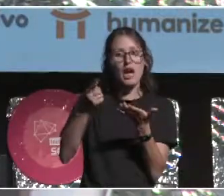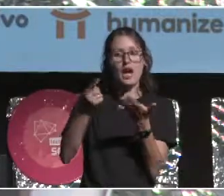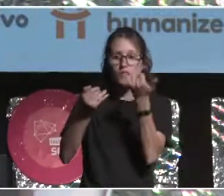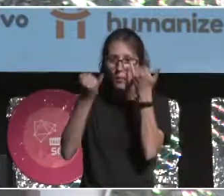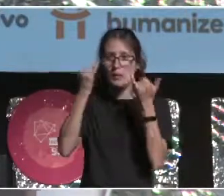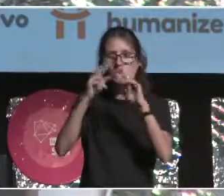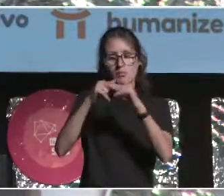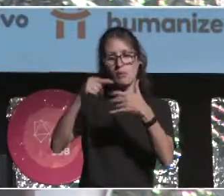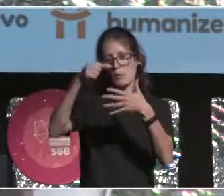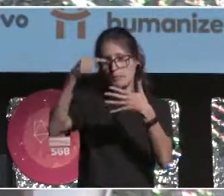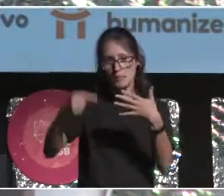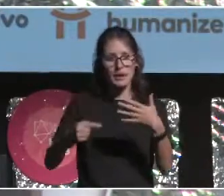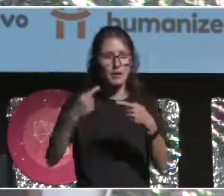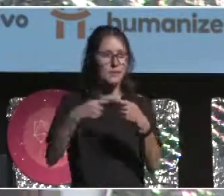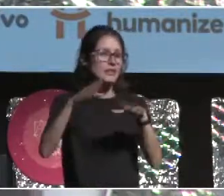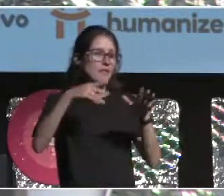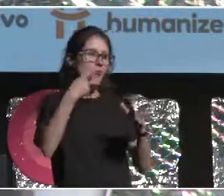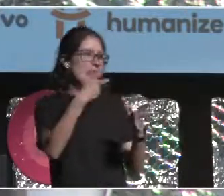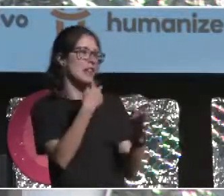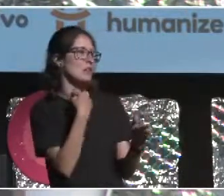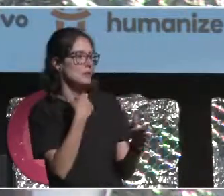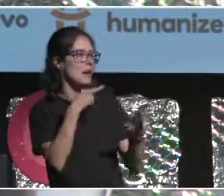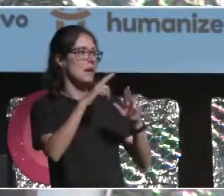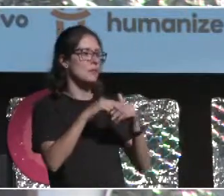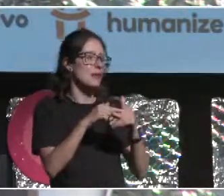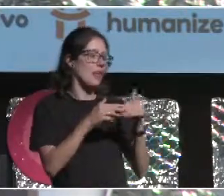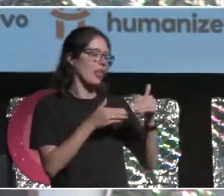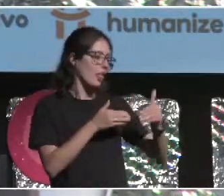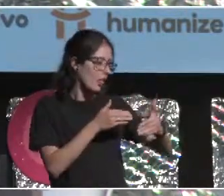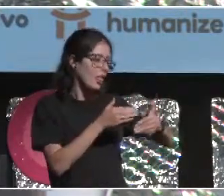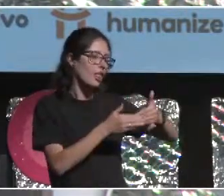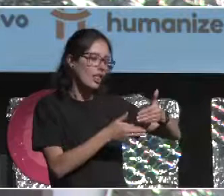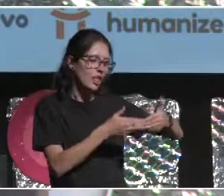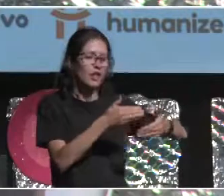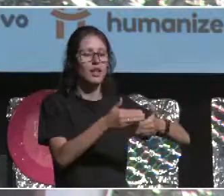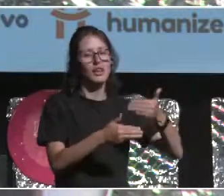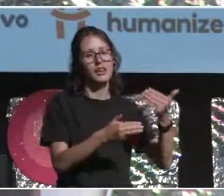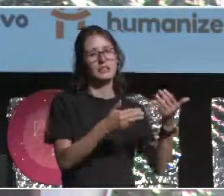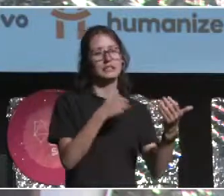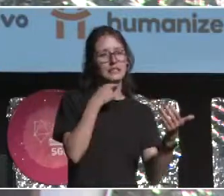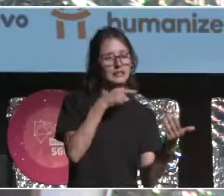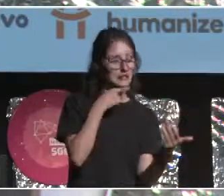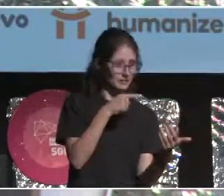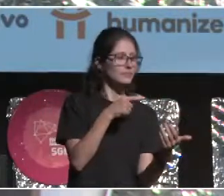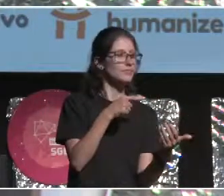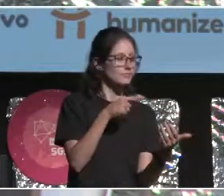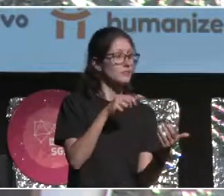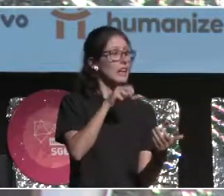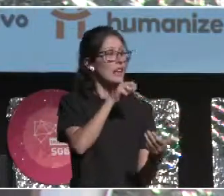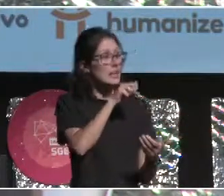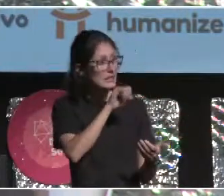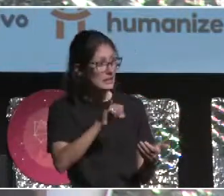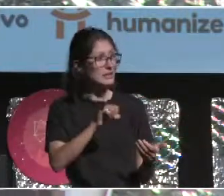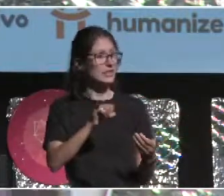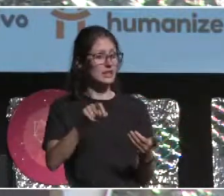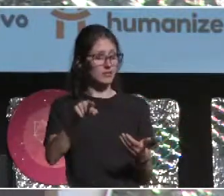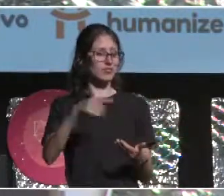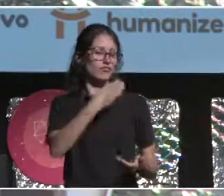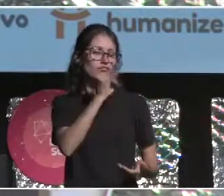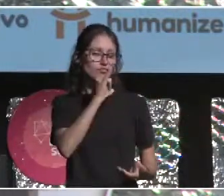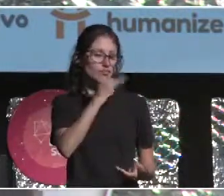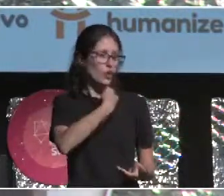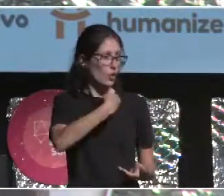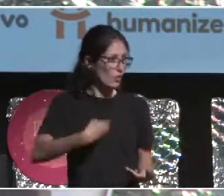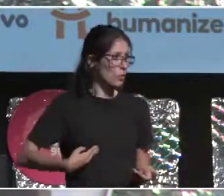no está disponible o no la puedo entregar y así empieza un proceso de ires y venires. Si hay una institución de gobierno que está recibiendo